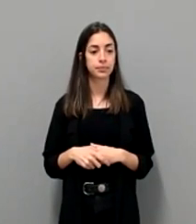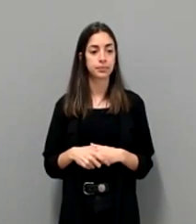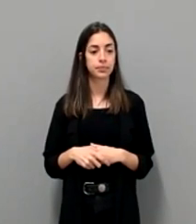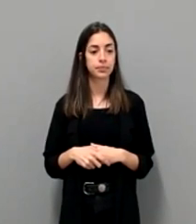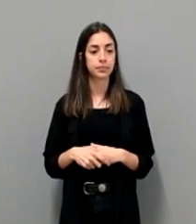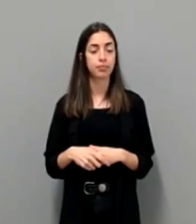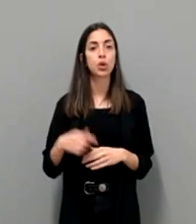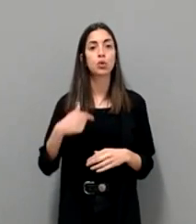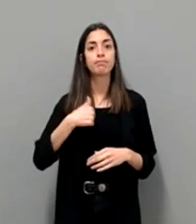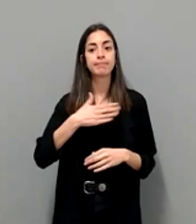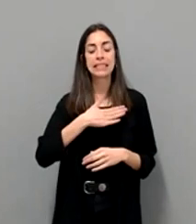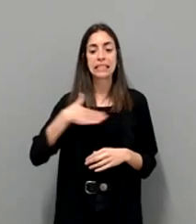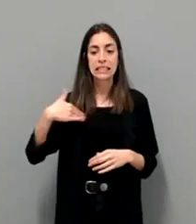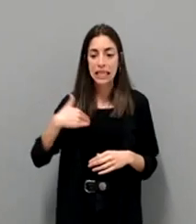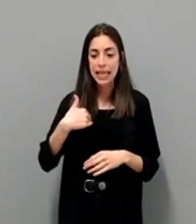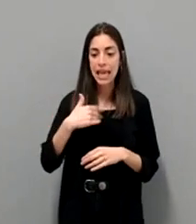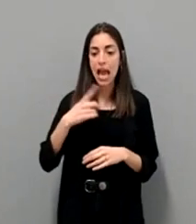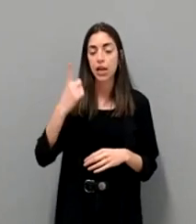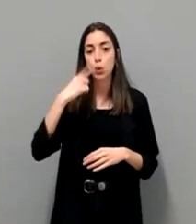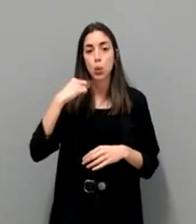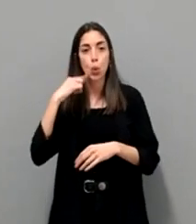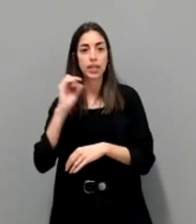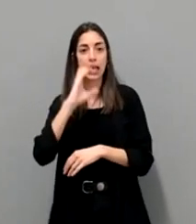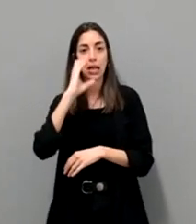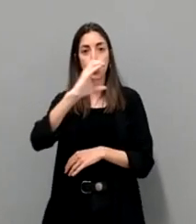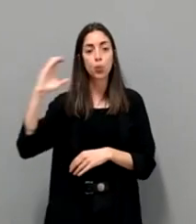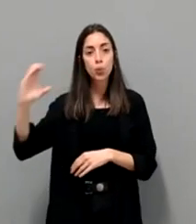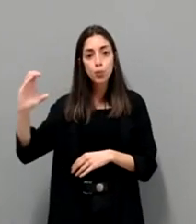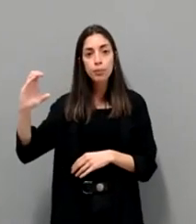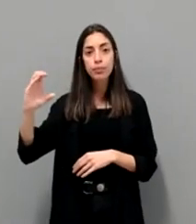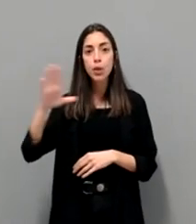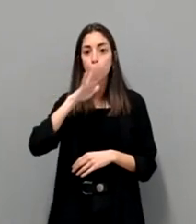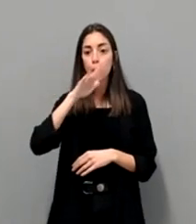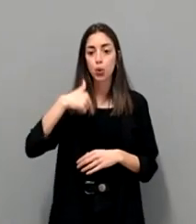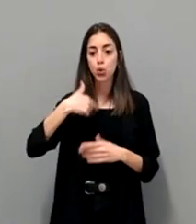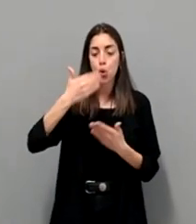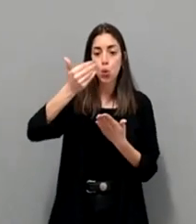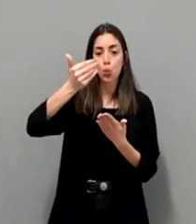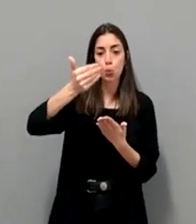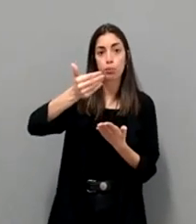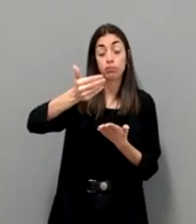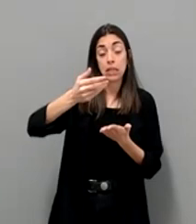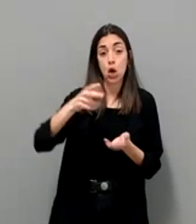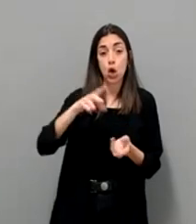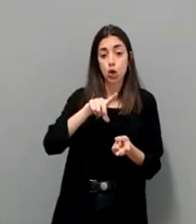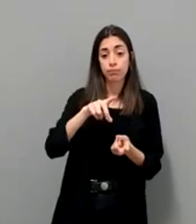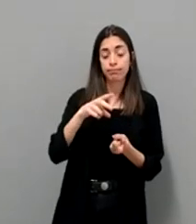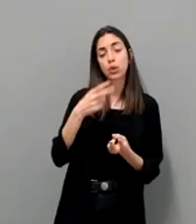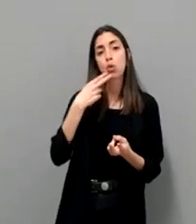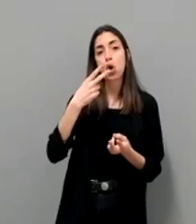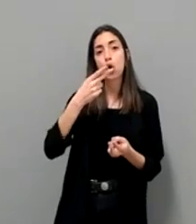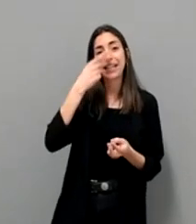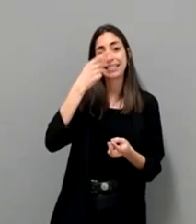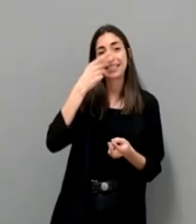Quise abrir una cuenta en el Banco Pichincha porque en lugar de cobrar comisiones, da